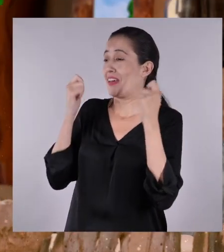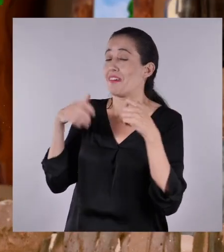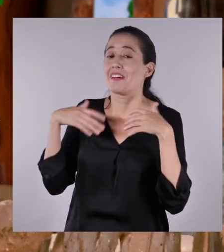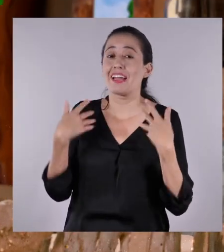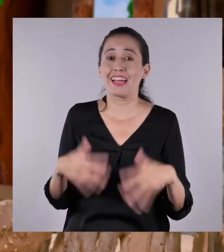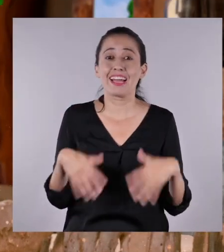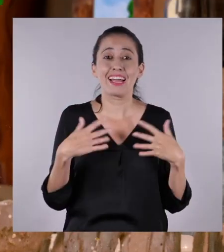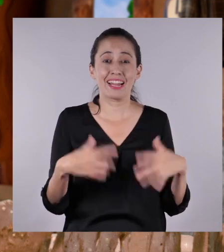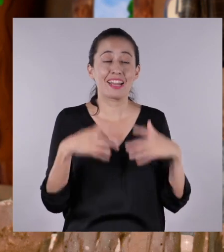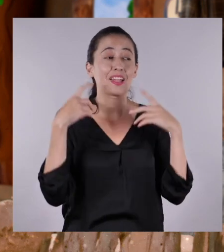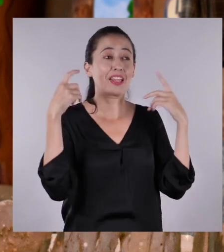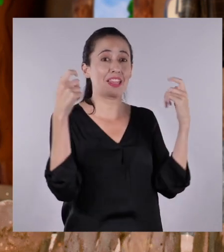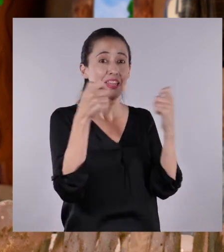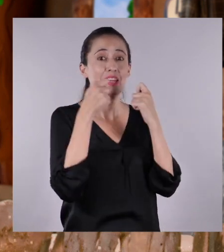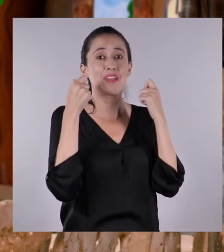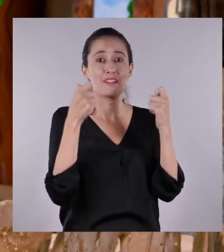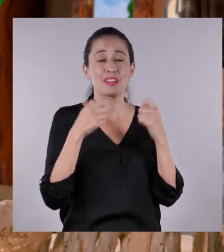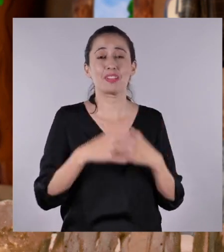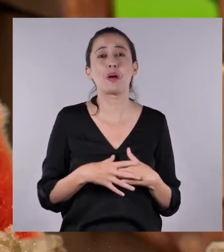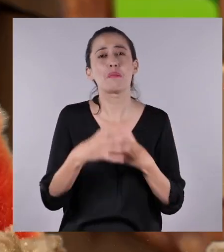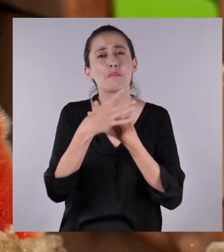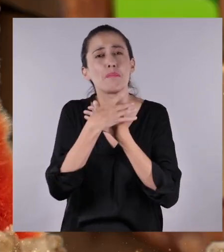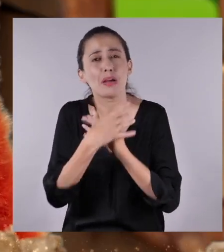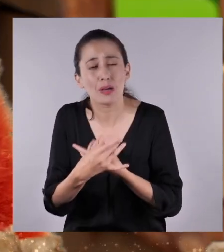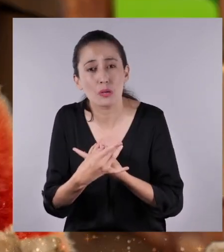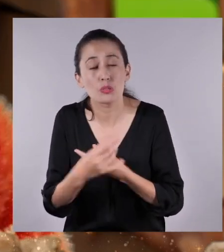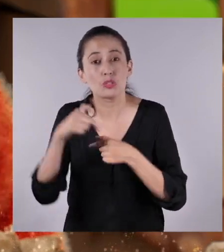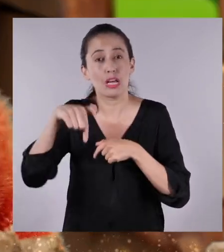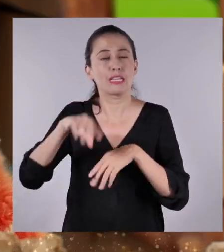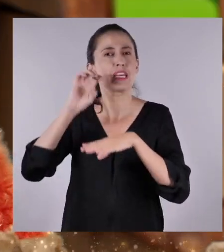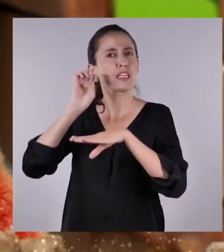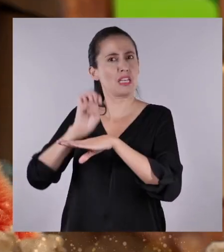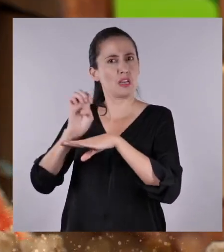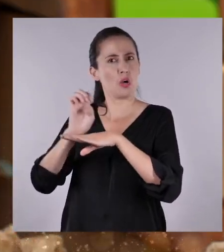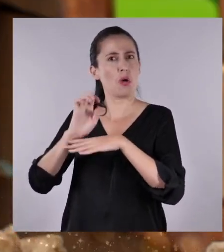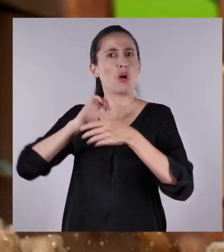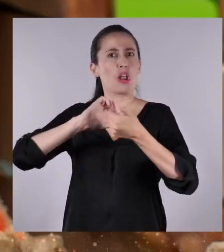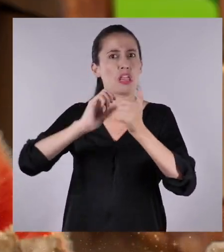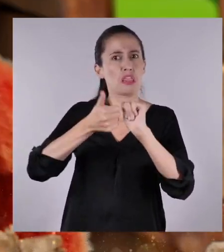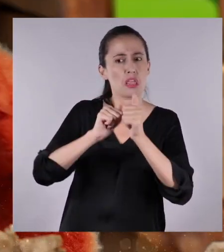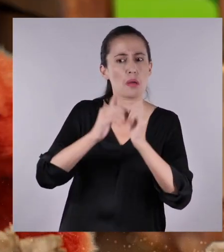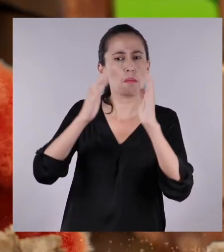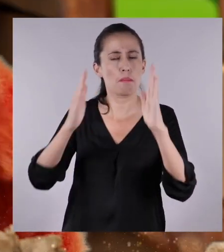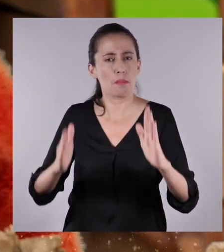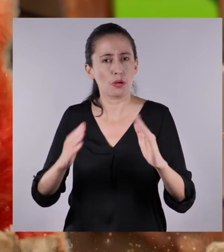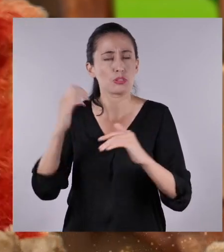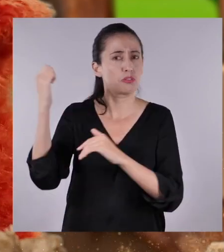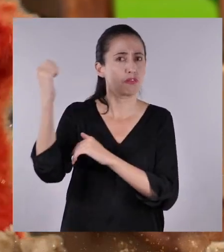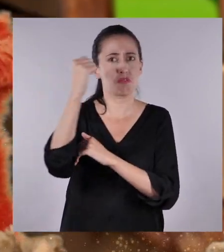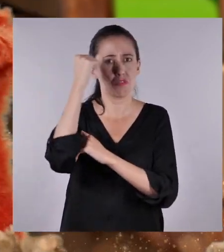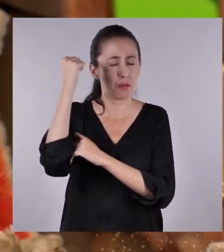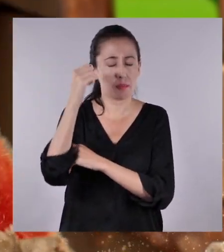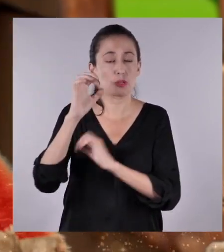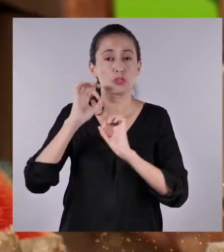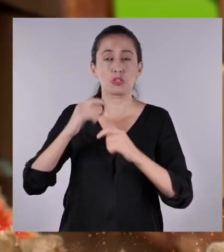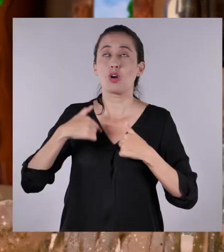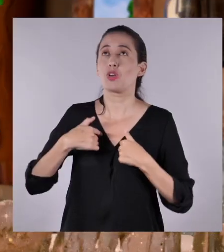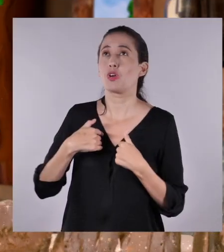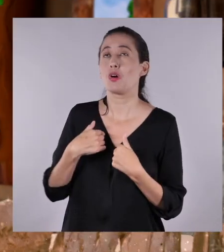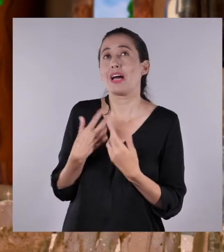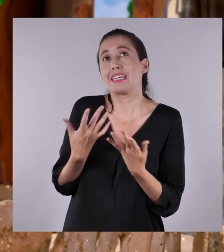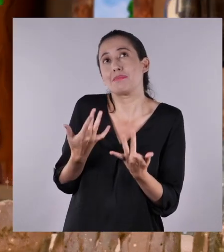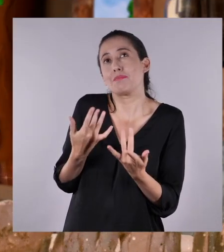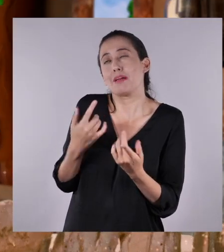¡Wow! Hoy fue un día tan divertido. ¡Qué chévere saber que en Ecuador hay tantos deportistas tan buenos!